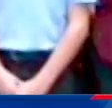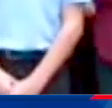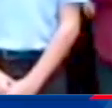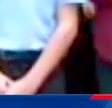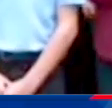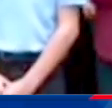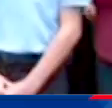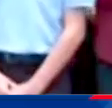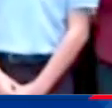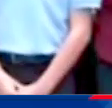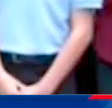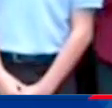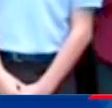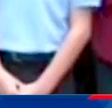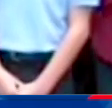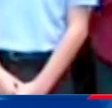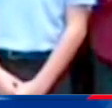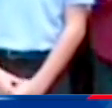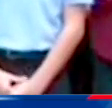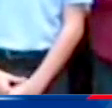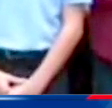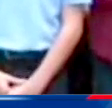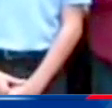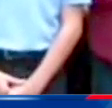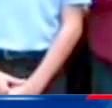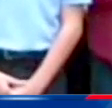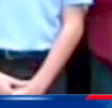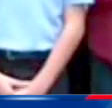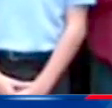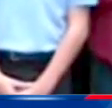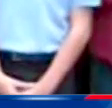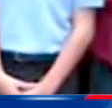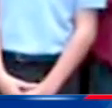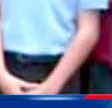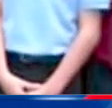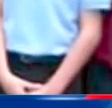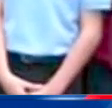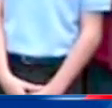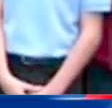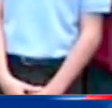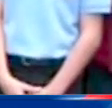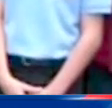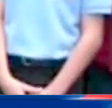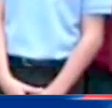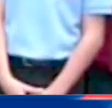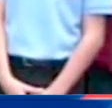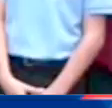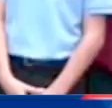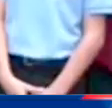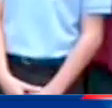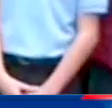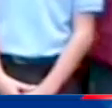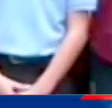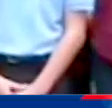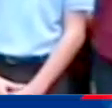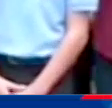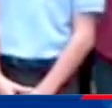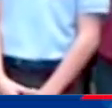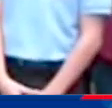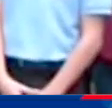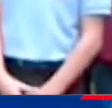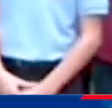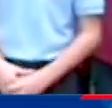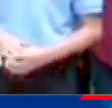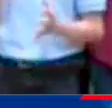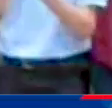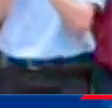recreación únicos para nuestra institución. Y muchísimas gracias, ¿verdad? Bienvenidos a todos a este nuevo año escolar